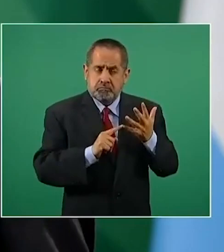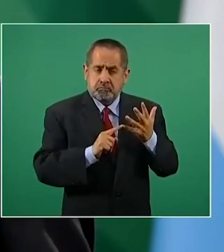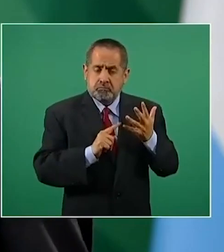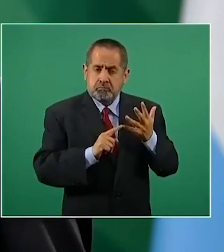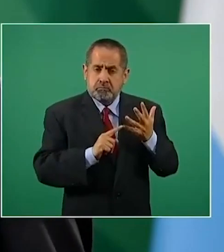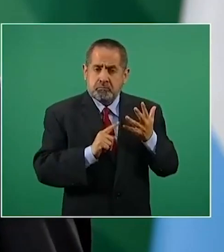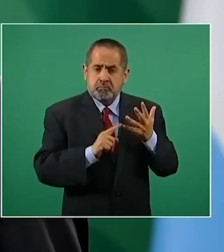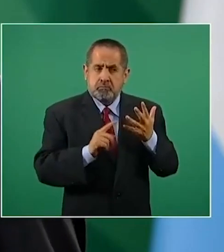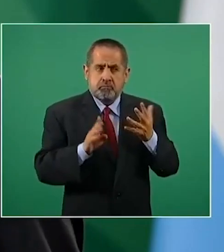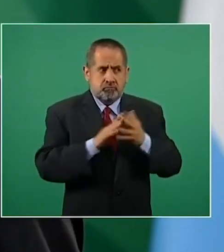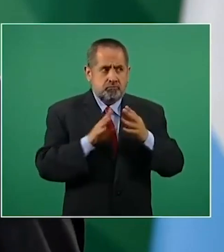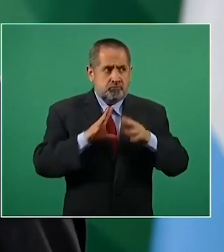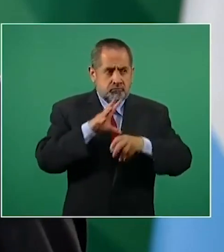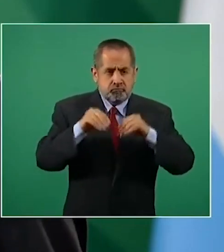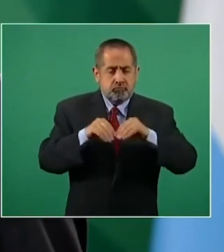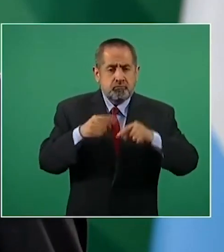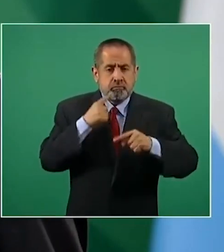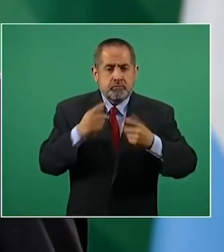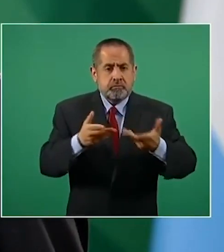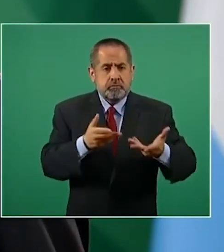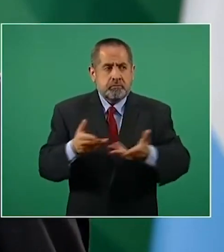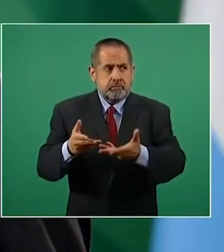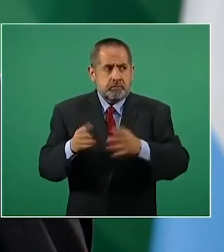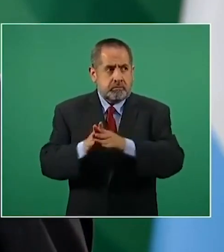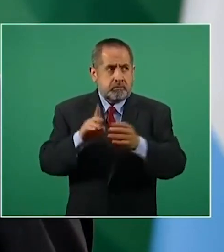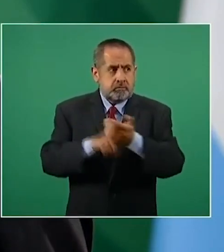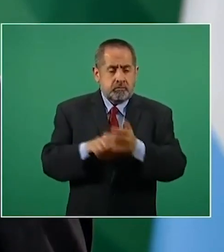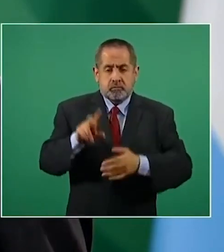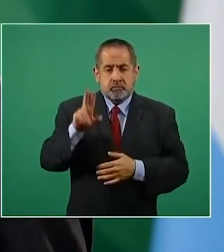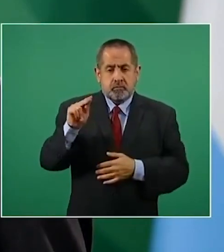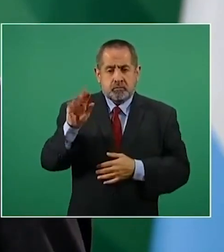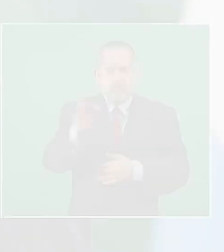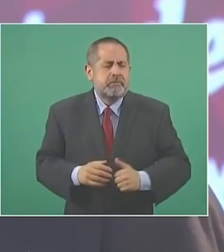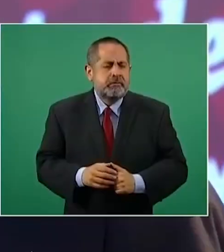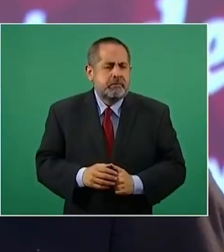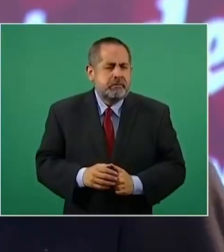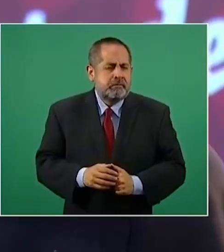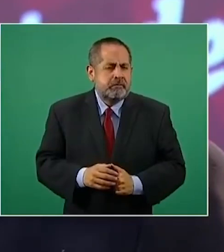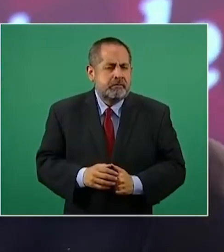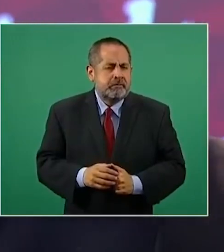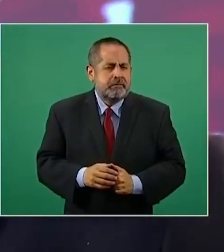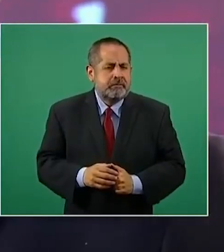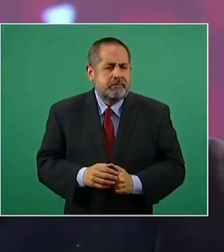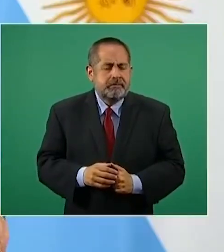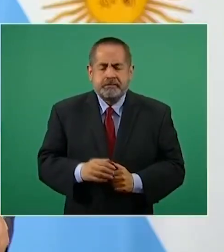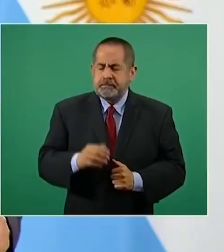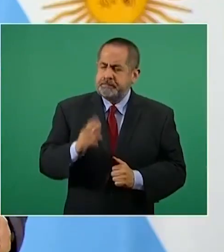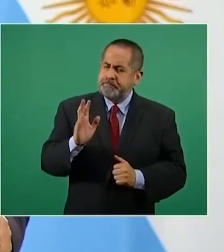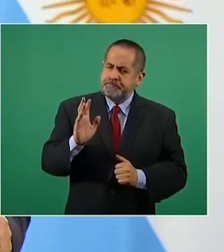están concentrando el 80%. De modo que